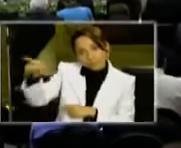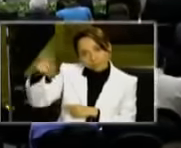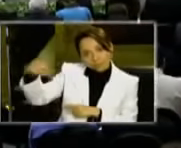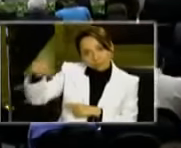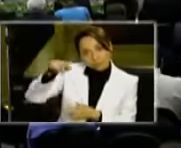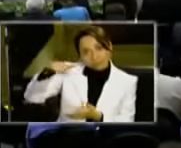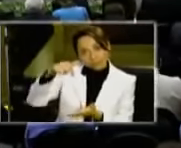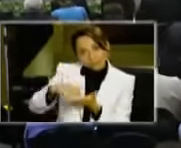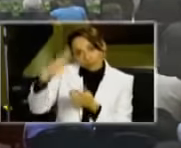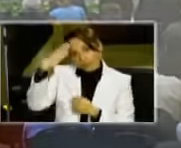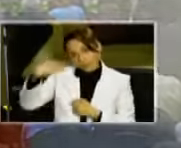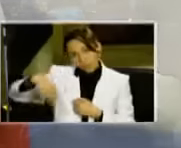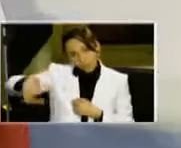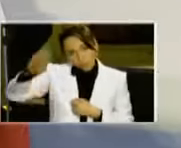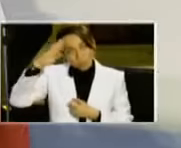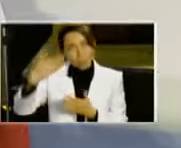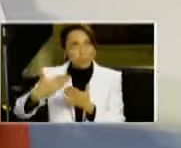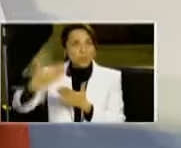hace 6 años.